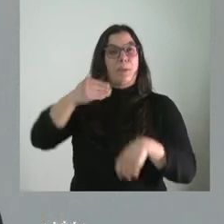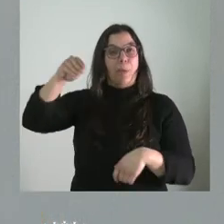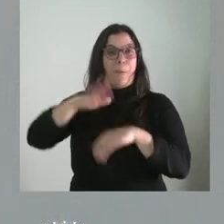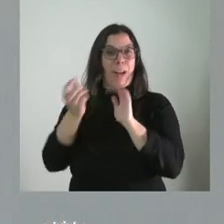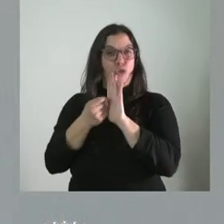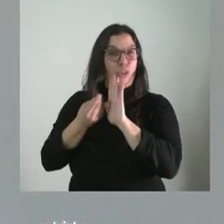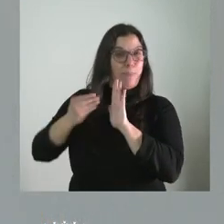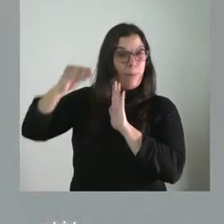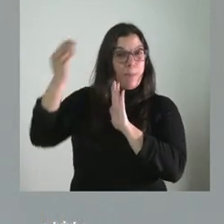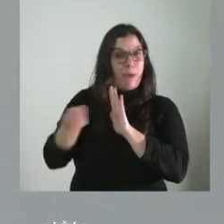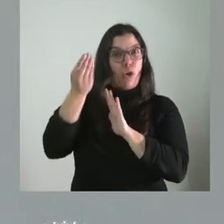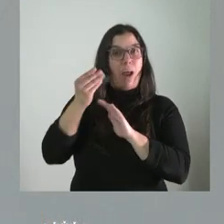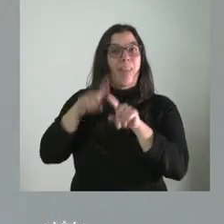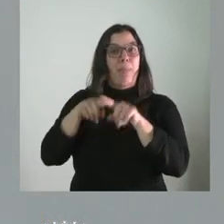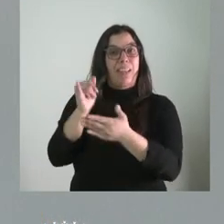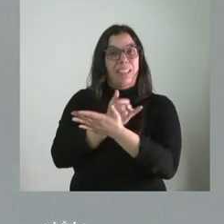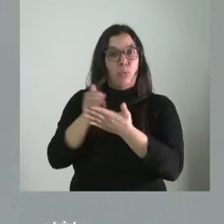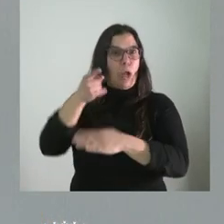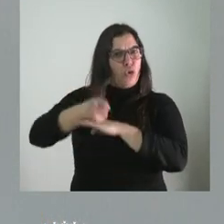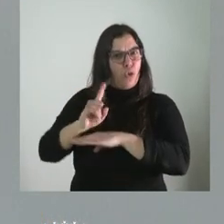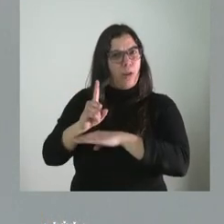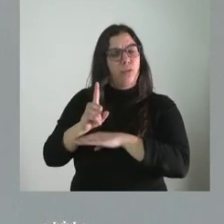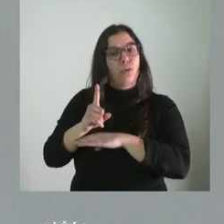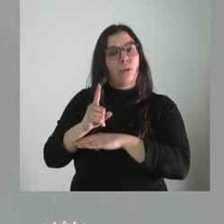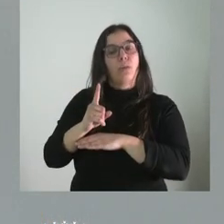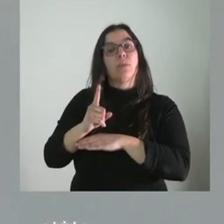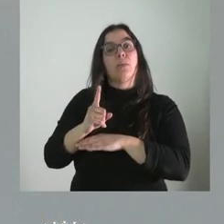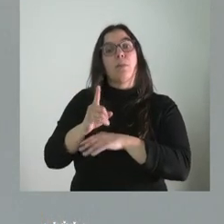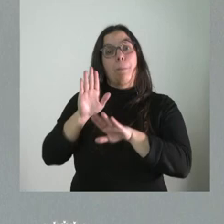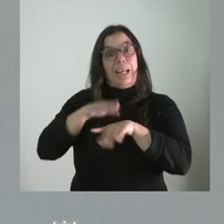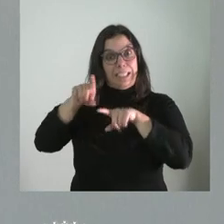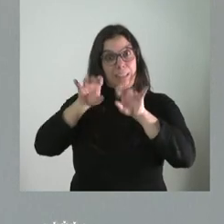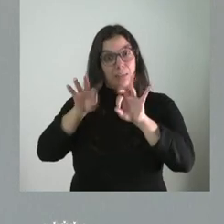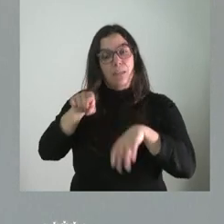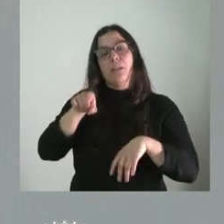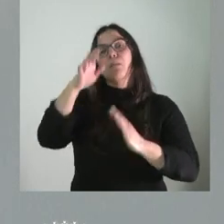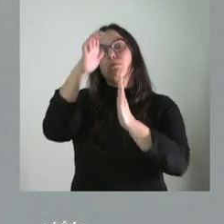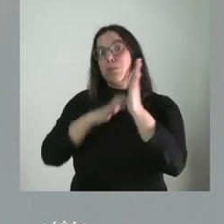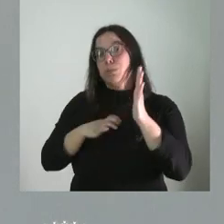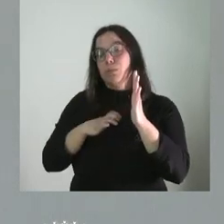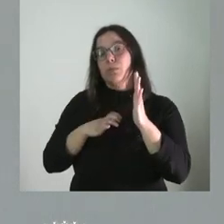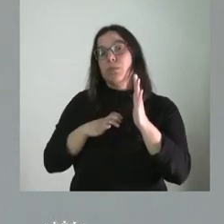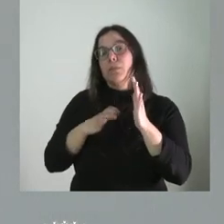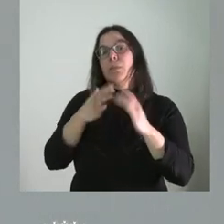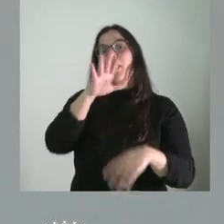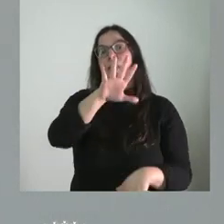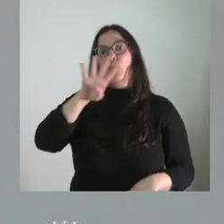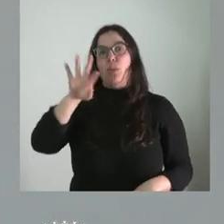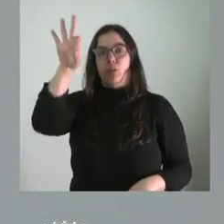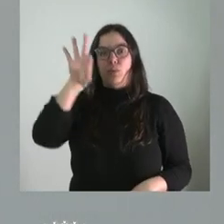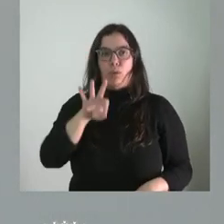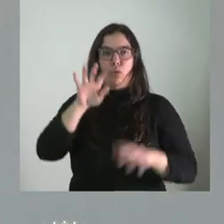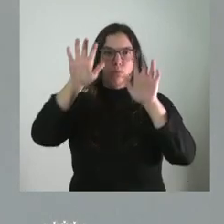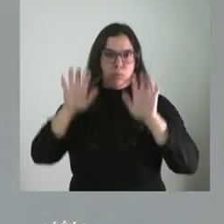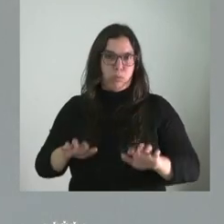notan algunas asignaturas que no son obligatorias en el caso de la Bau la reducción del coste de la tasa es un 54%.